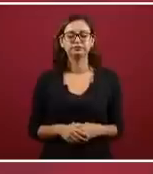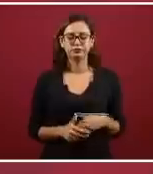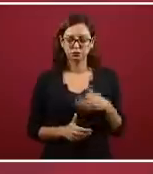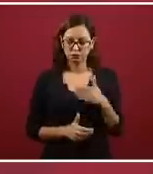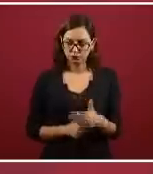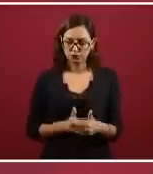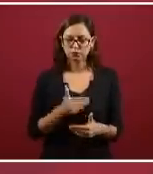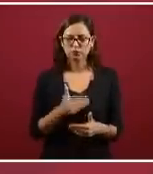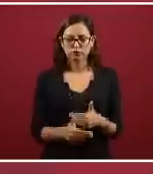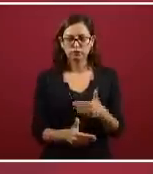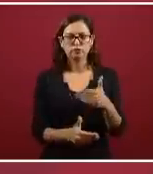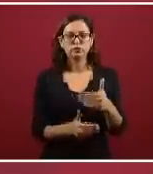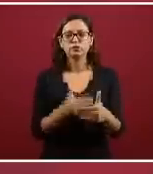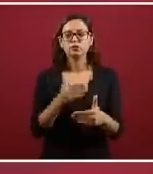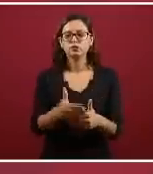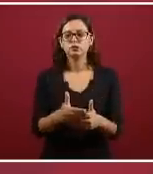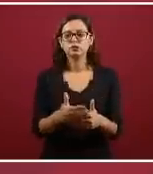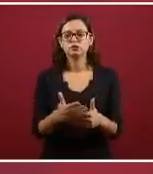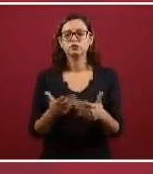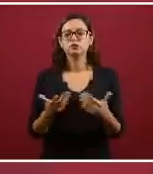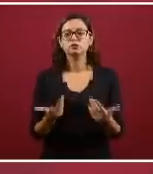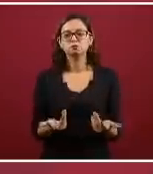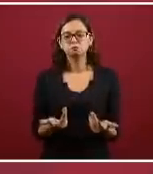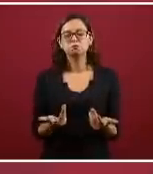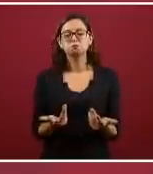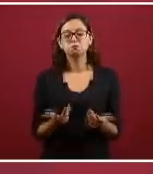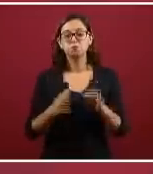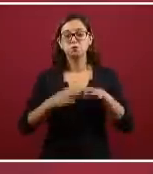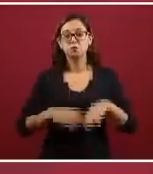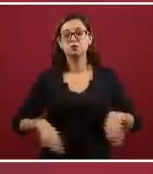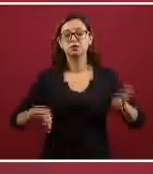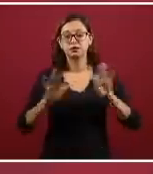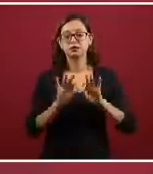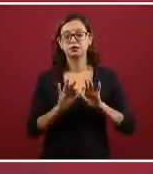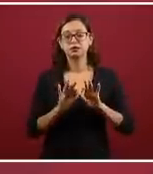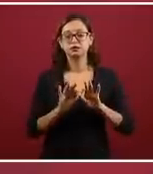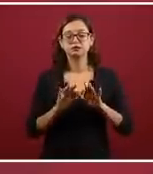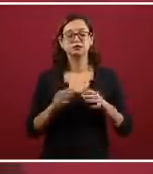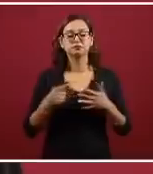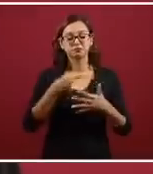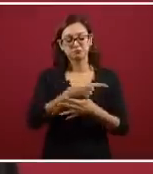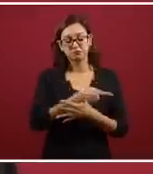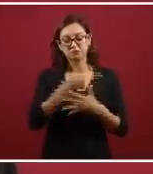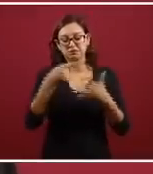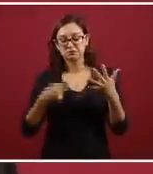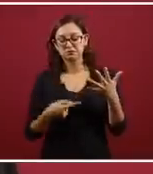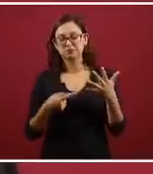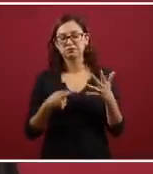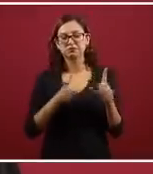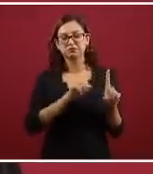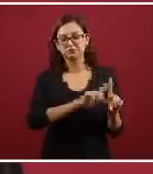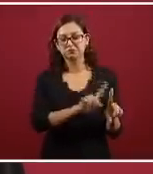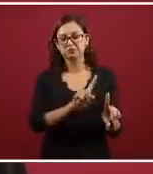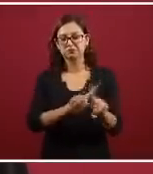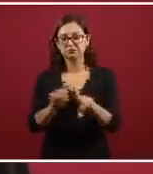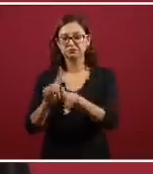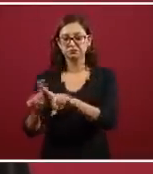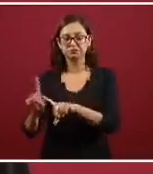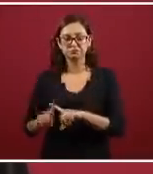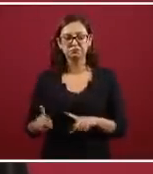avance por varias razones. Primero, porque se evitó el